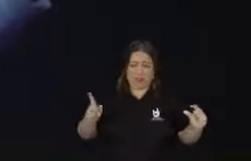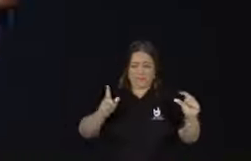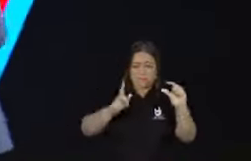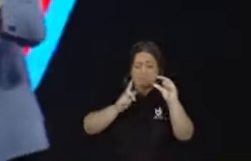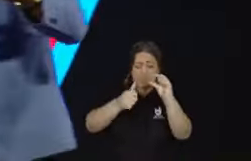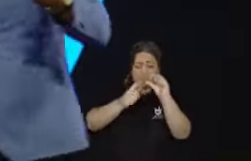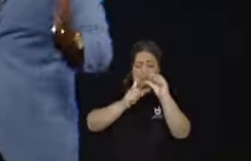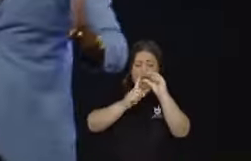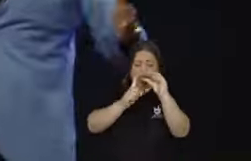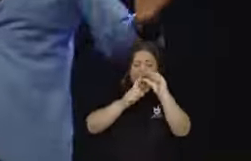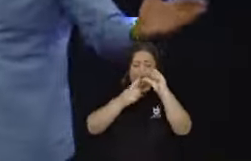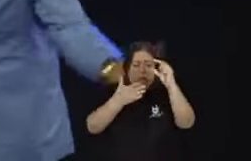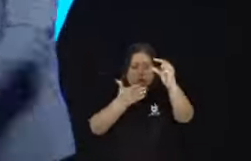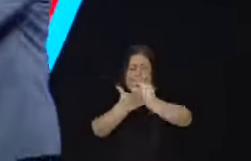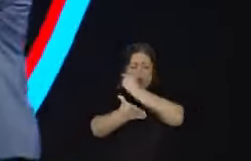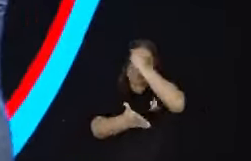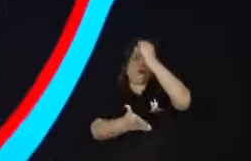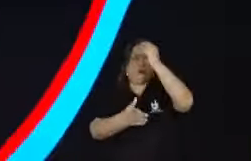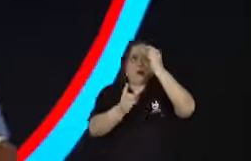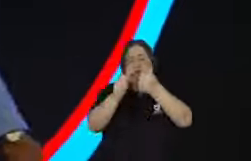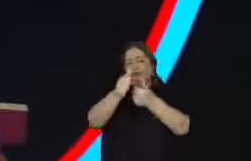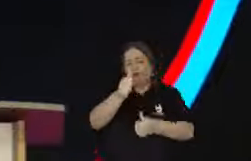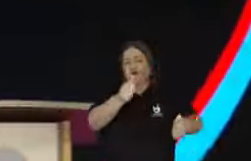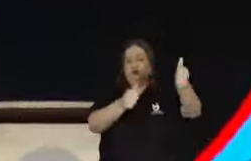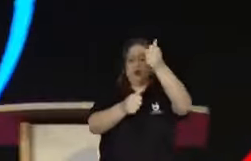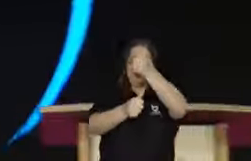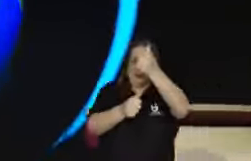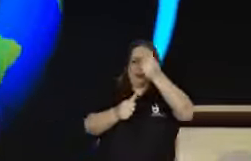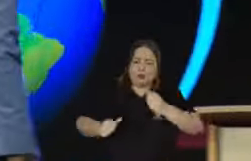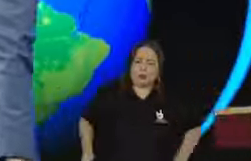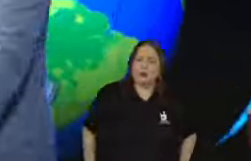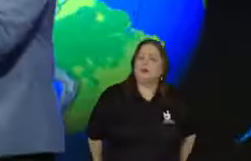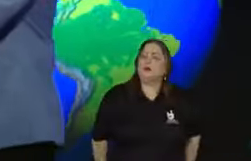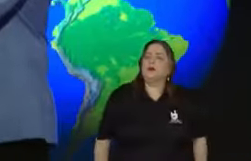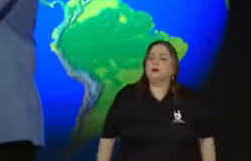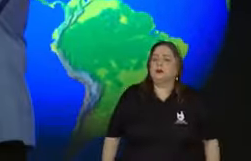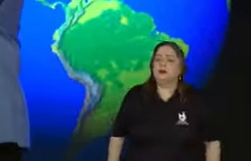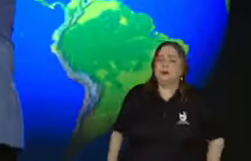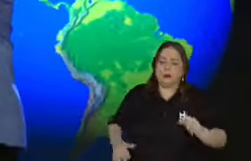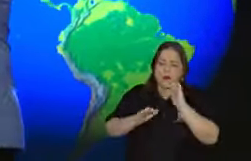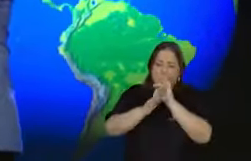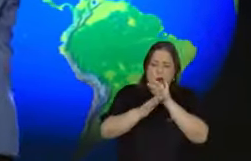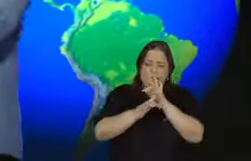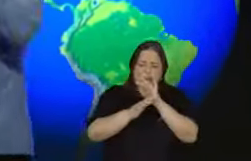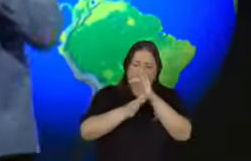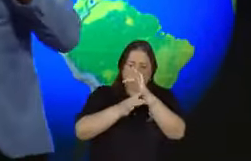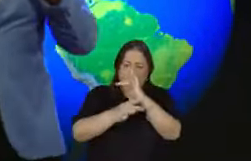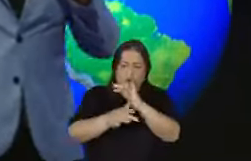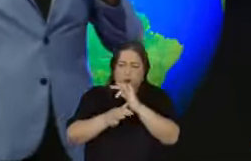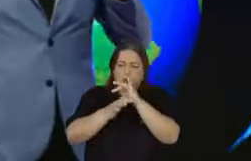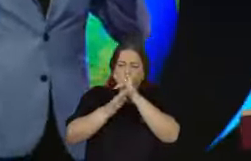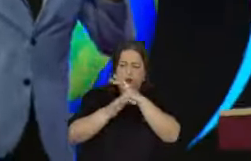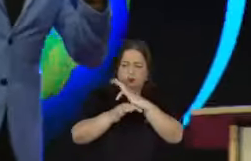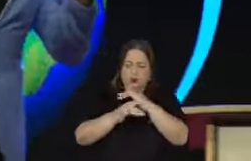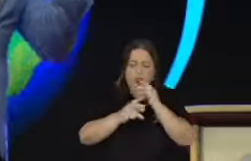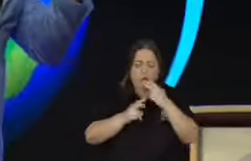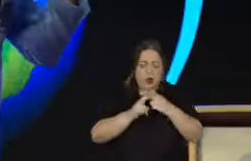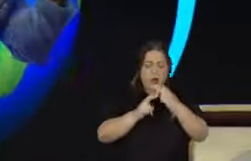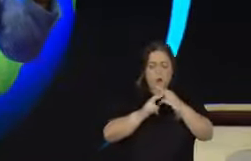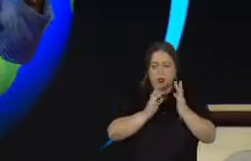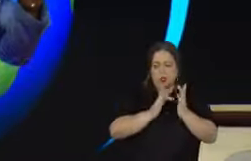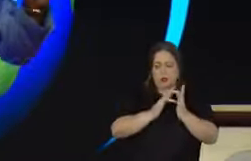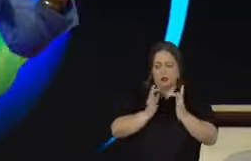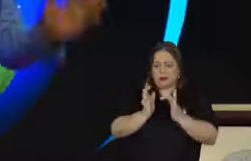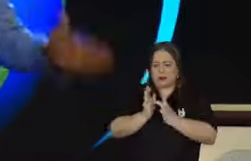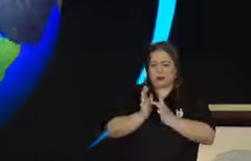del dolor, hay una palabra. Era avanzo la matara, era avanzo en el nombre de Jesús. En el nombre